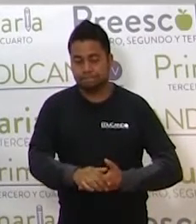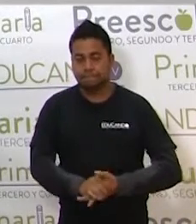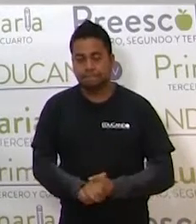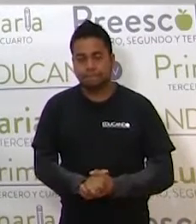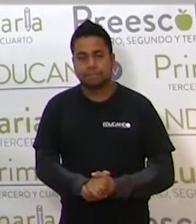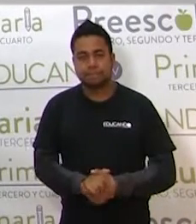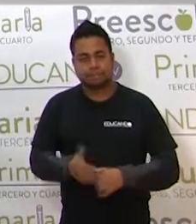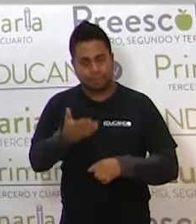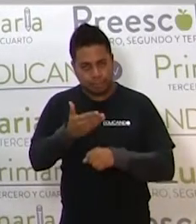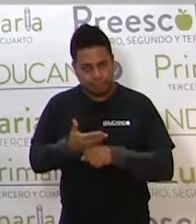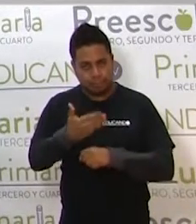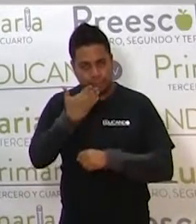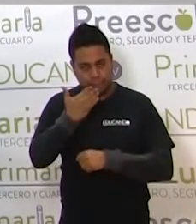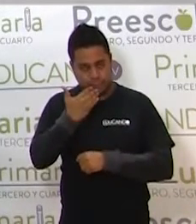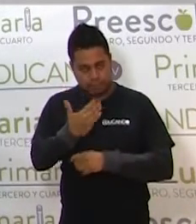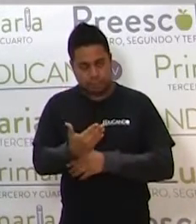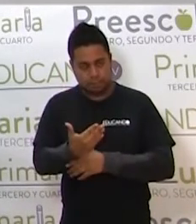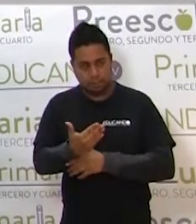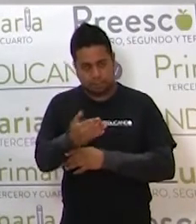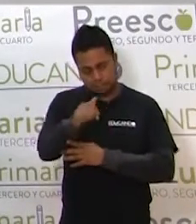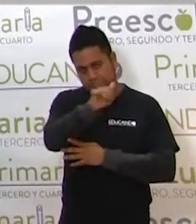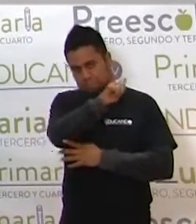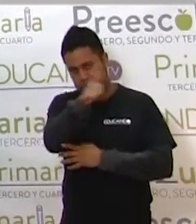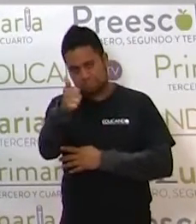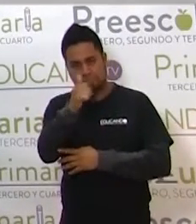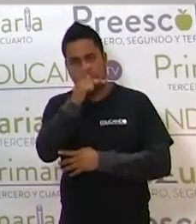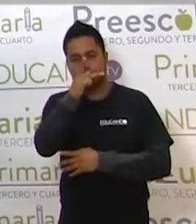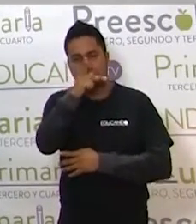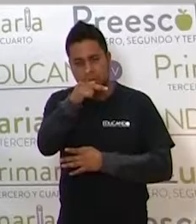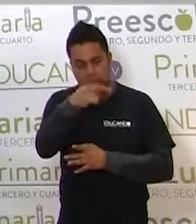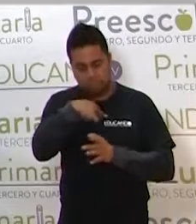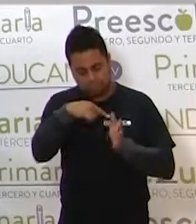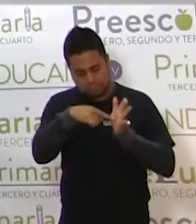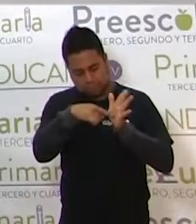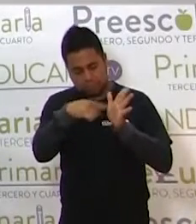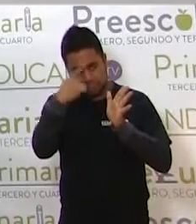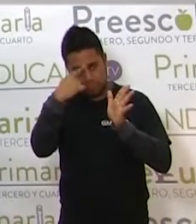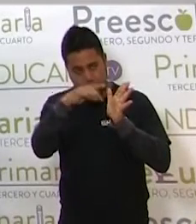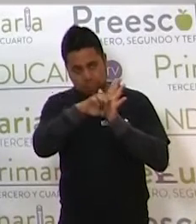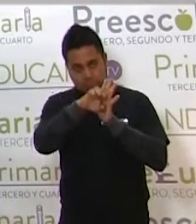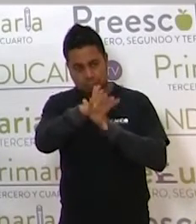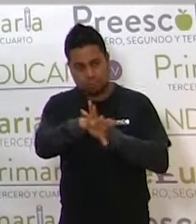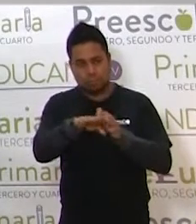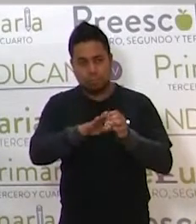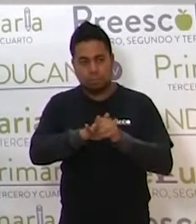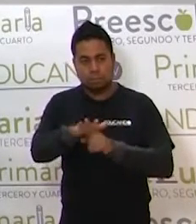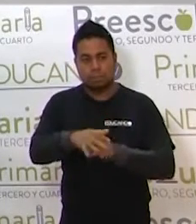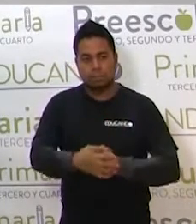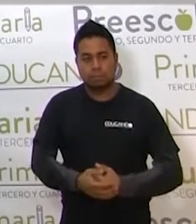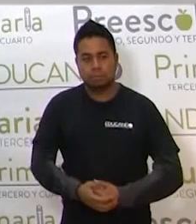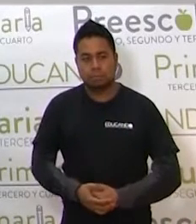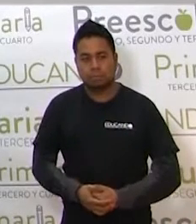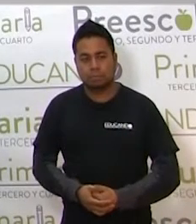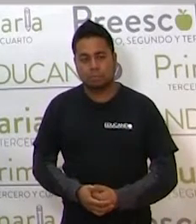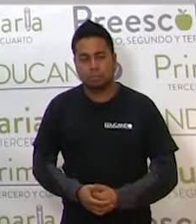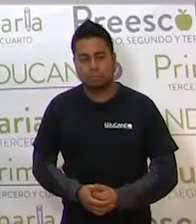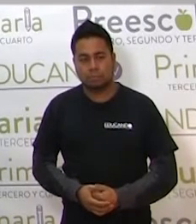bien vamos con la siguiente la siguiente es